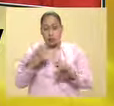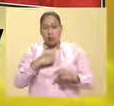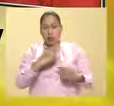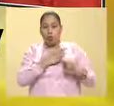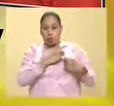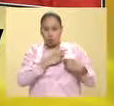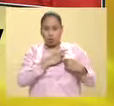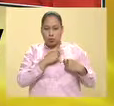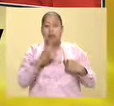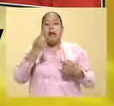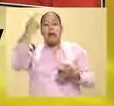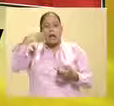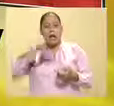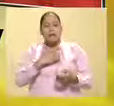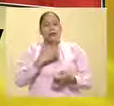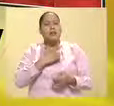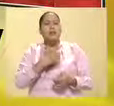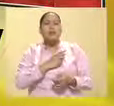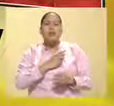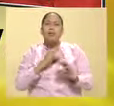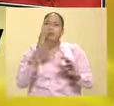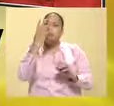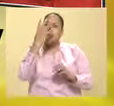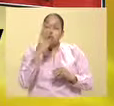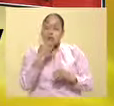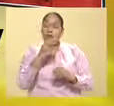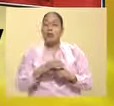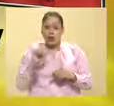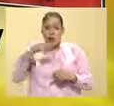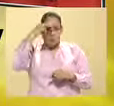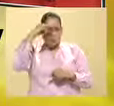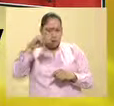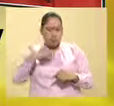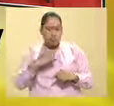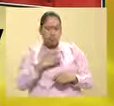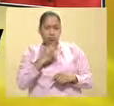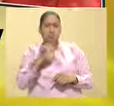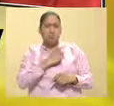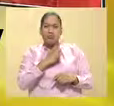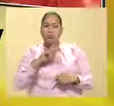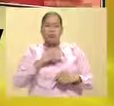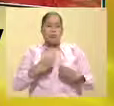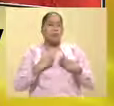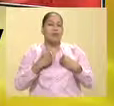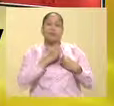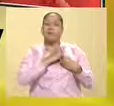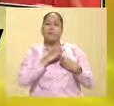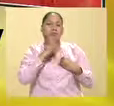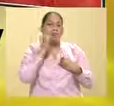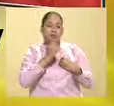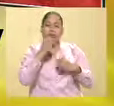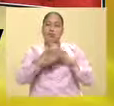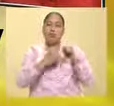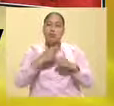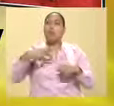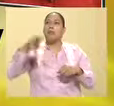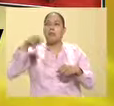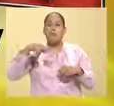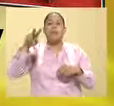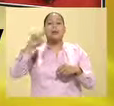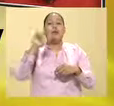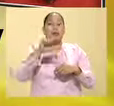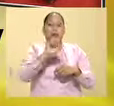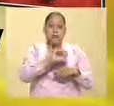solitario y otra cosa y soledad sé en méxico también es sentido soledad porque mi vida es muy solitaria de que haya voy tanto voy vengo los fines de